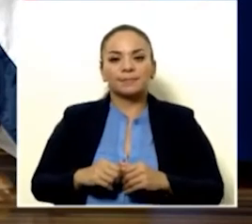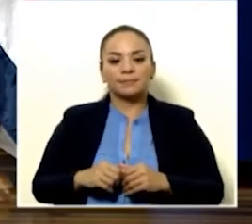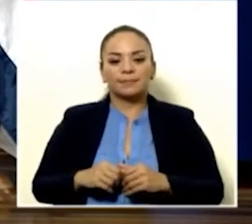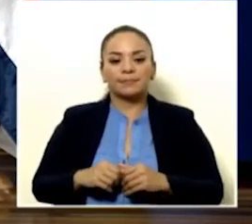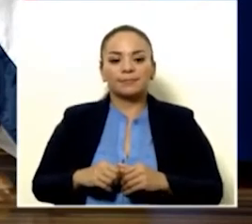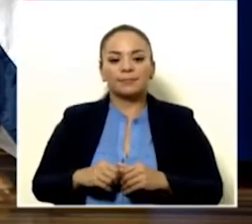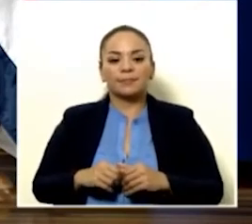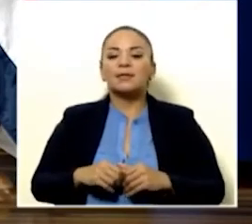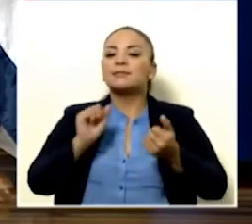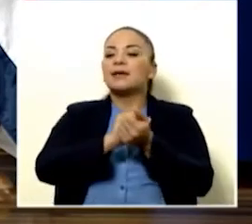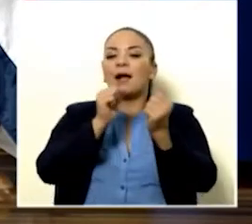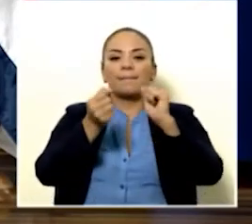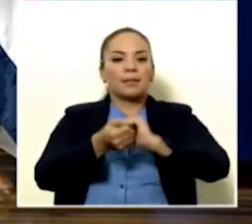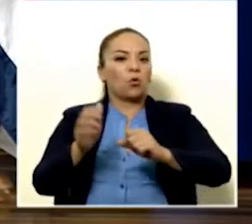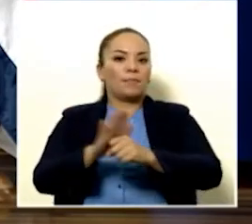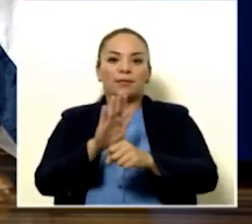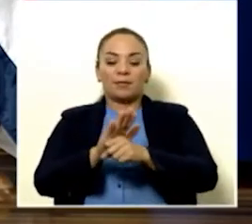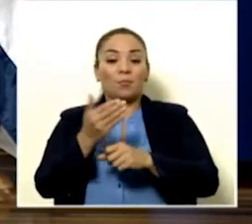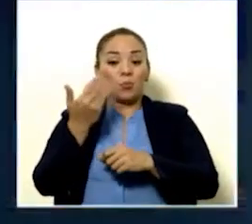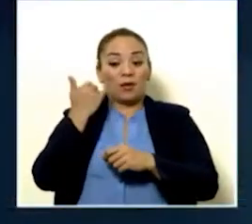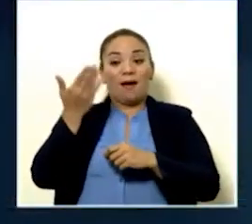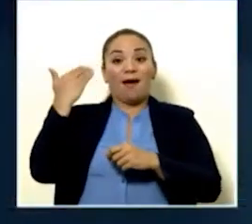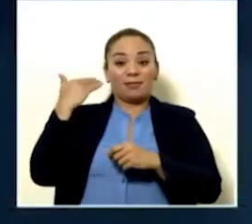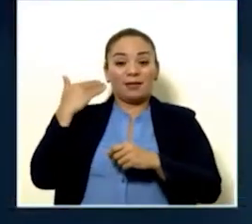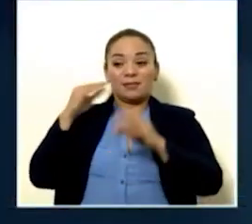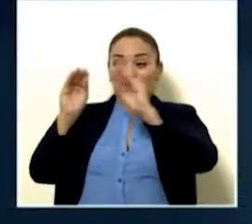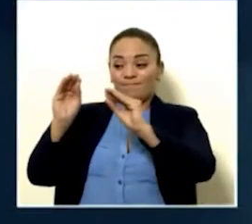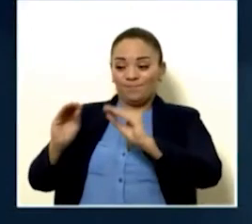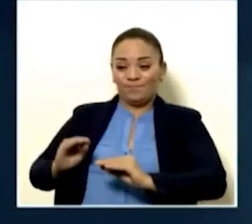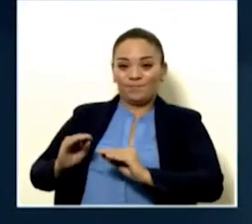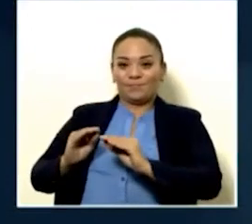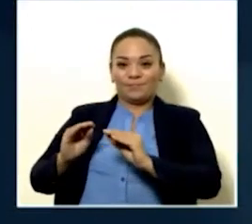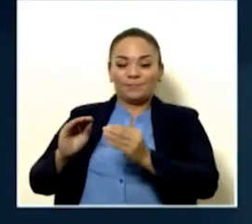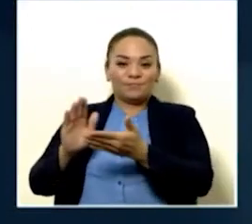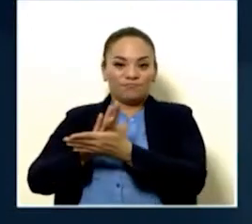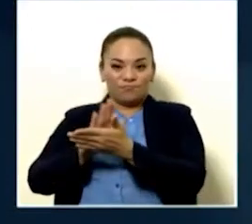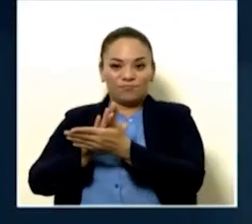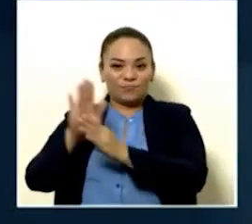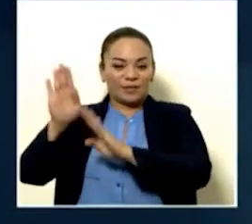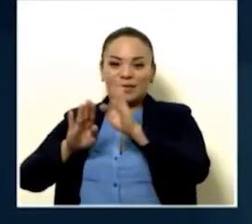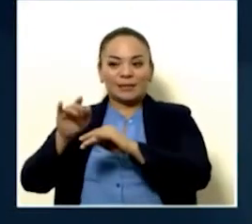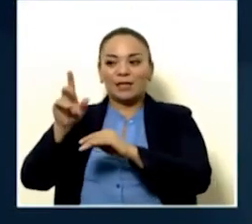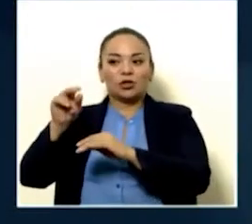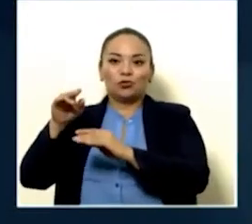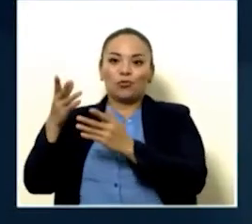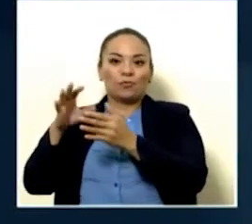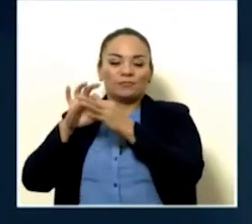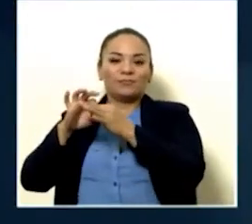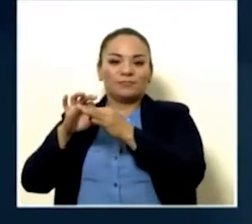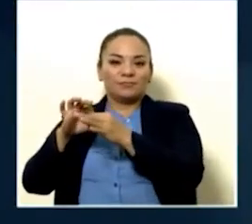Se cambiaron completamente porque anteriormente no premiaban el precio hacia la baja. Con base a lo que la Contraloría